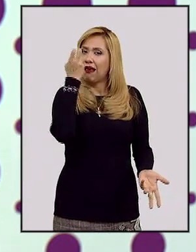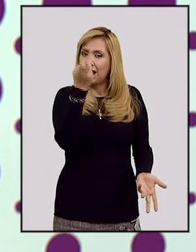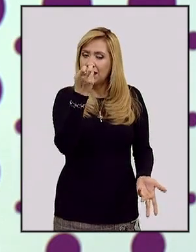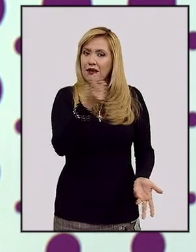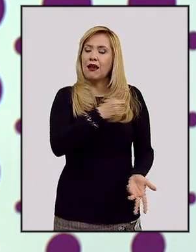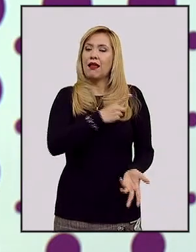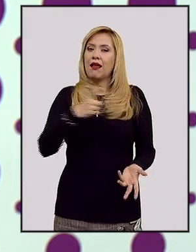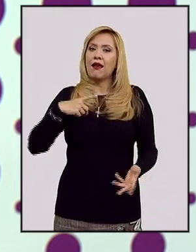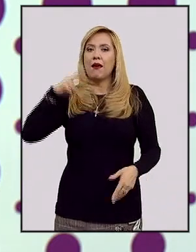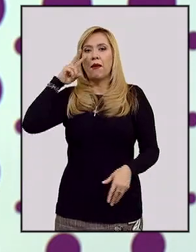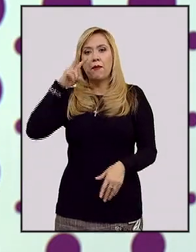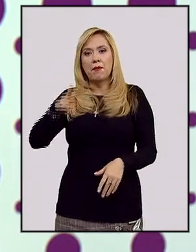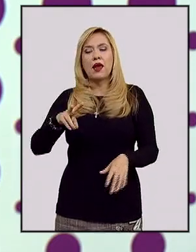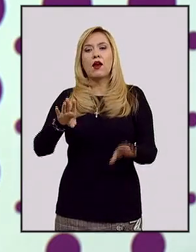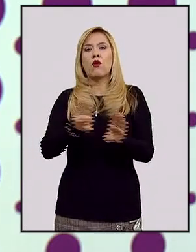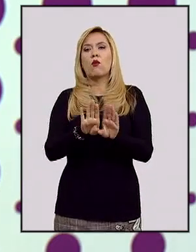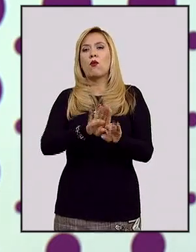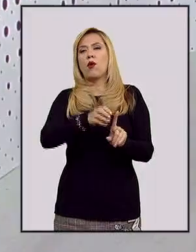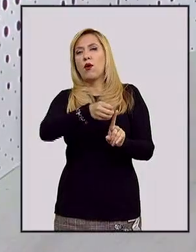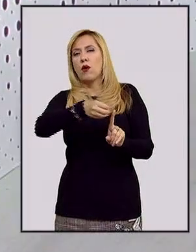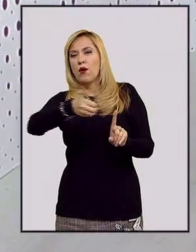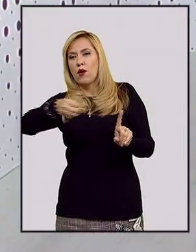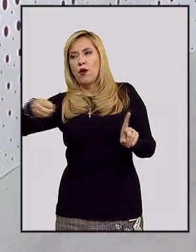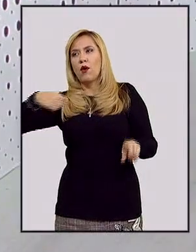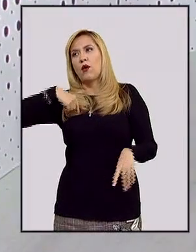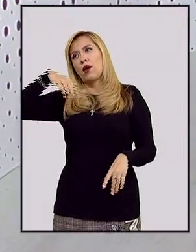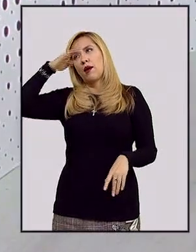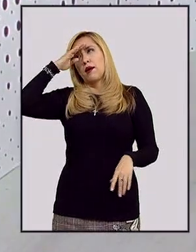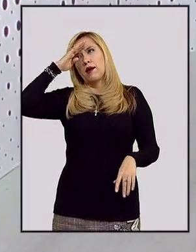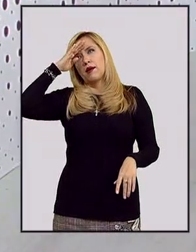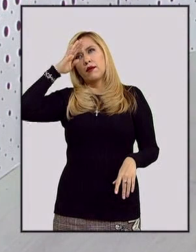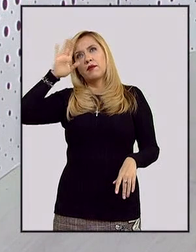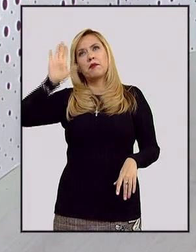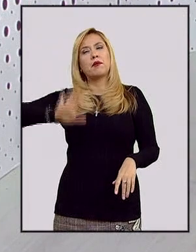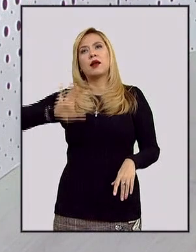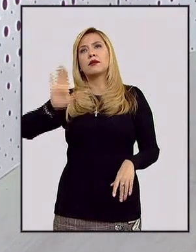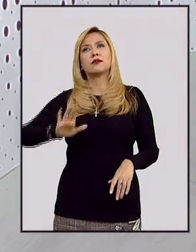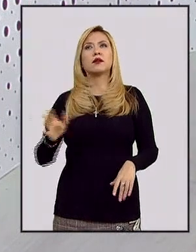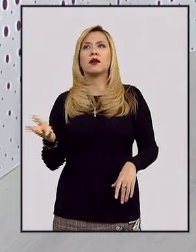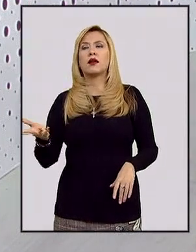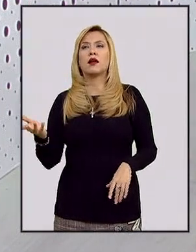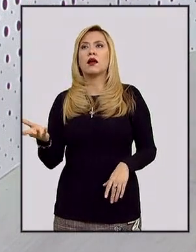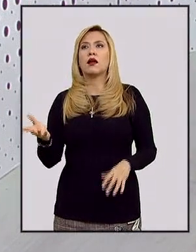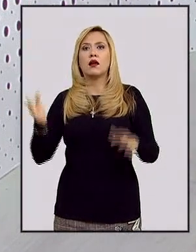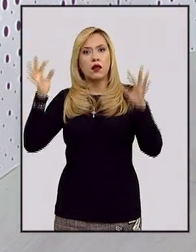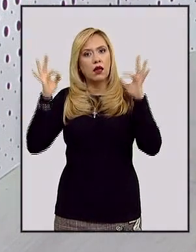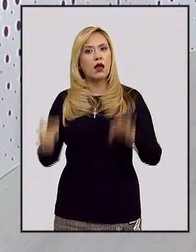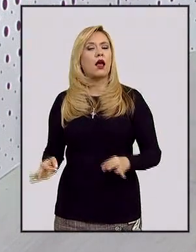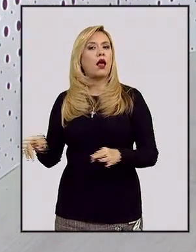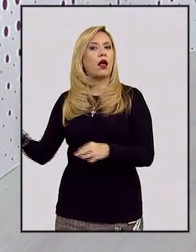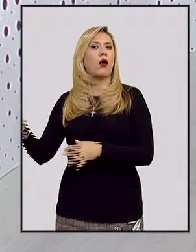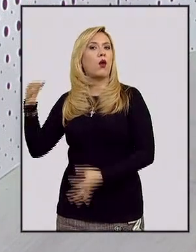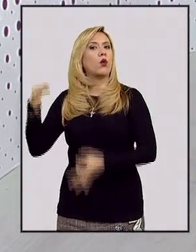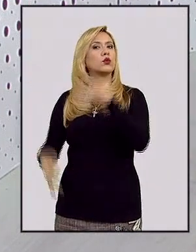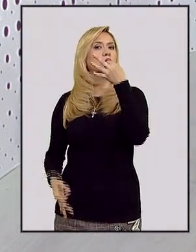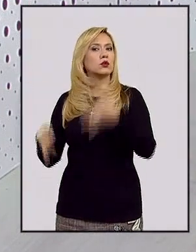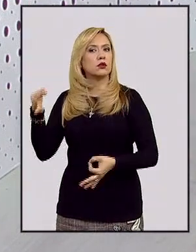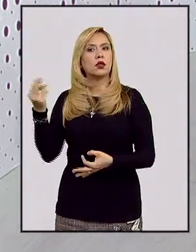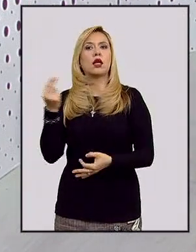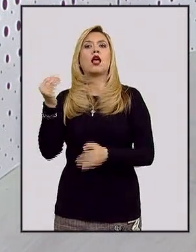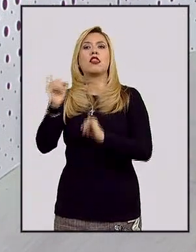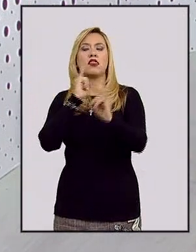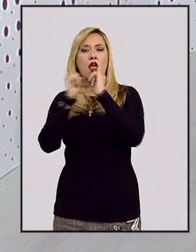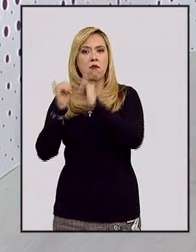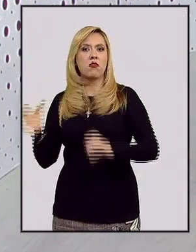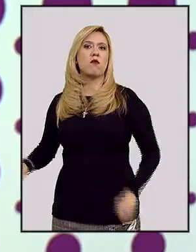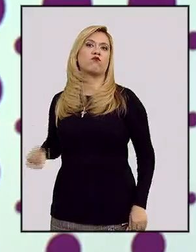aquí que construir un estándar parecido, estoy pensando al estándar de debido proceso, ¿no? En donde para que podamos hablar